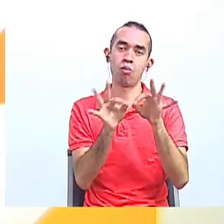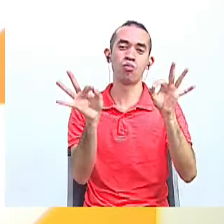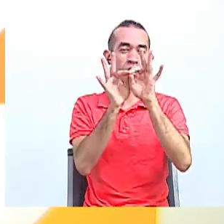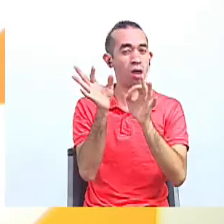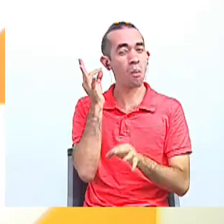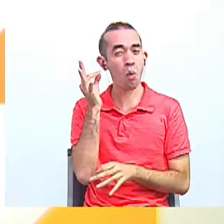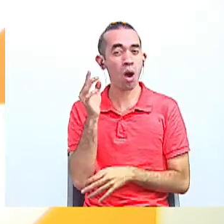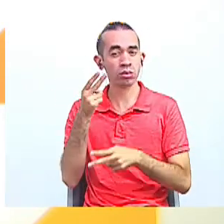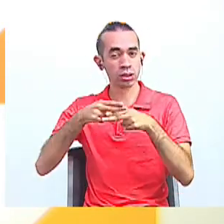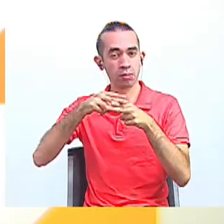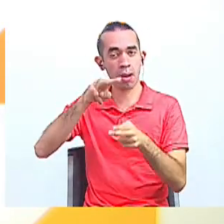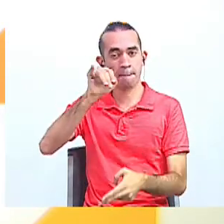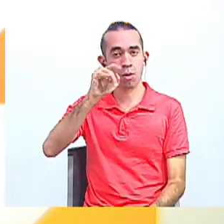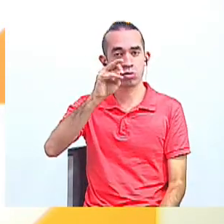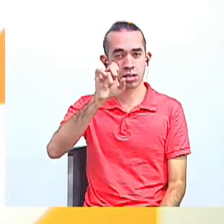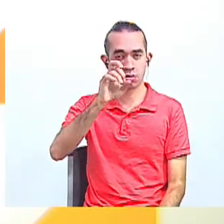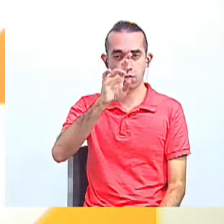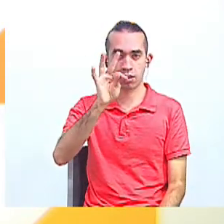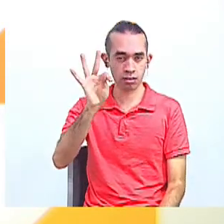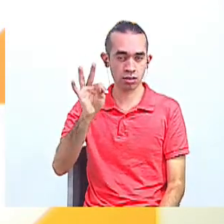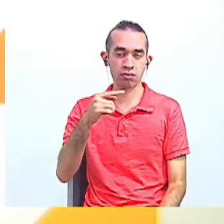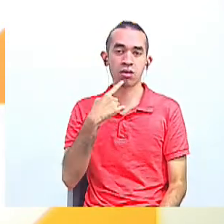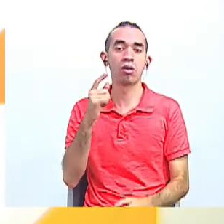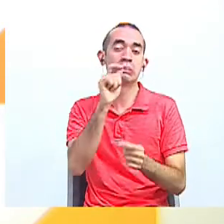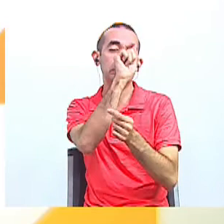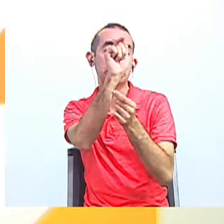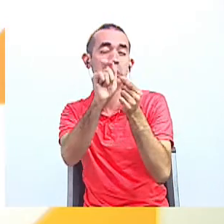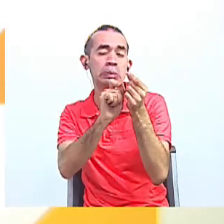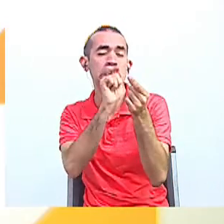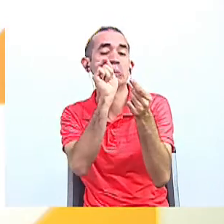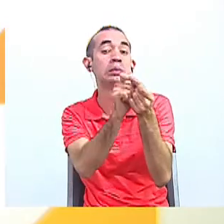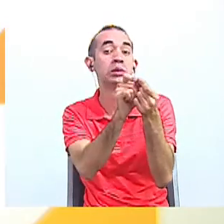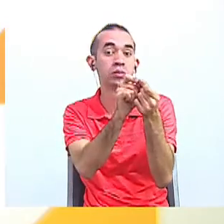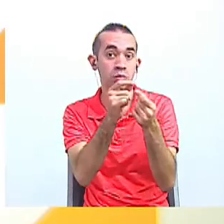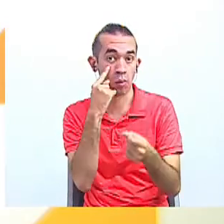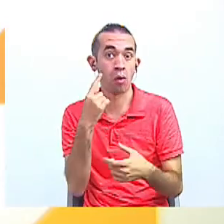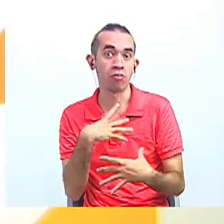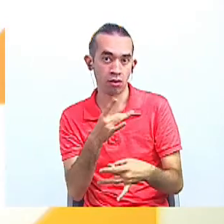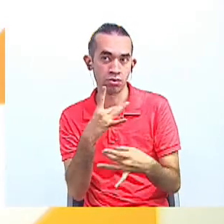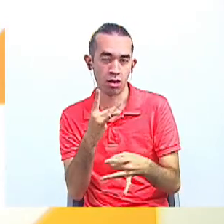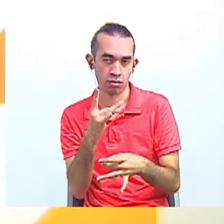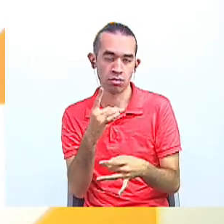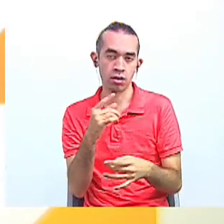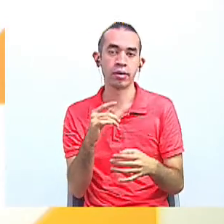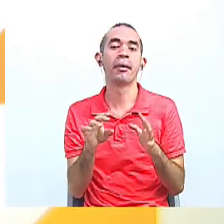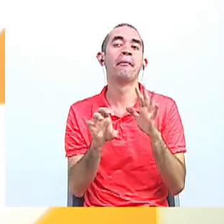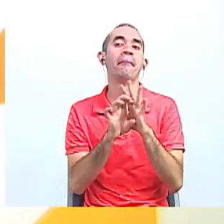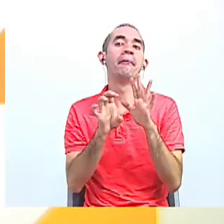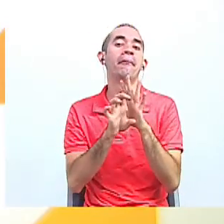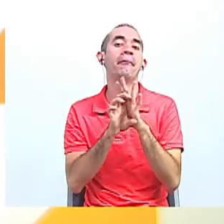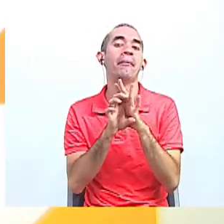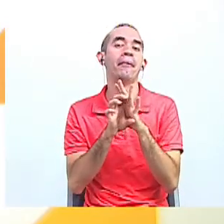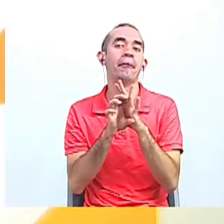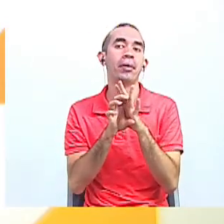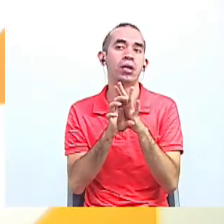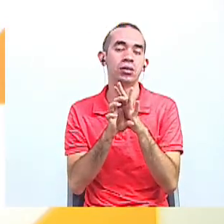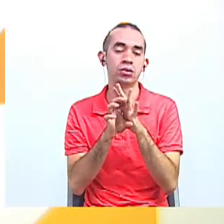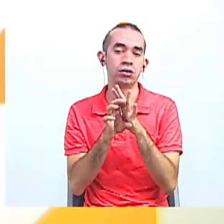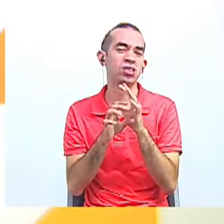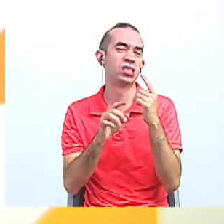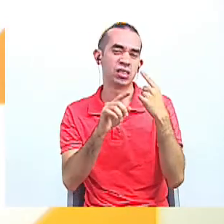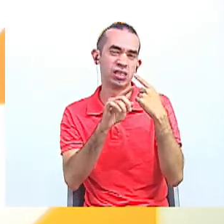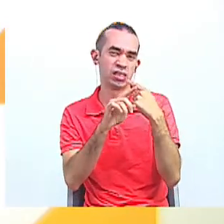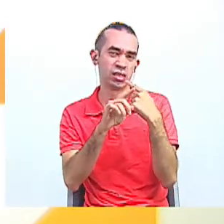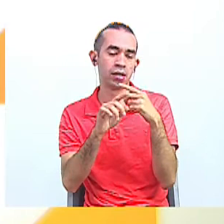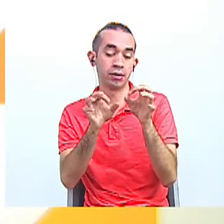estudiante Montserrat, la precisión. ¿Vieron qué curioso? Ella hablaba de que al inicio tenían